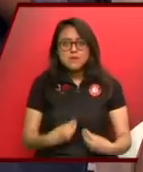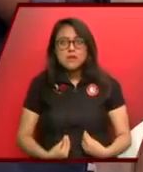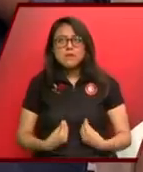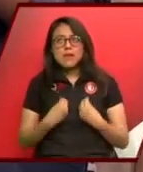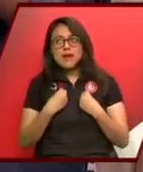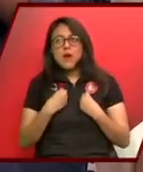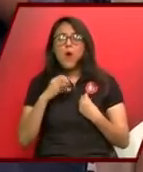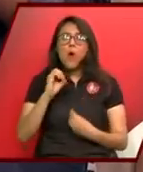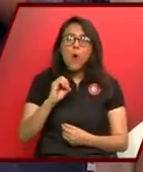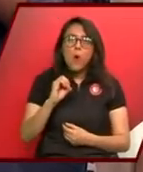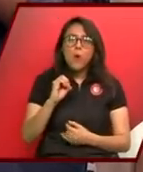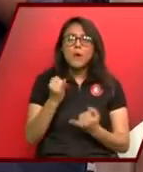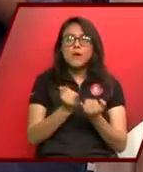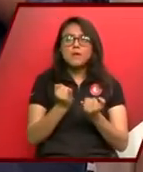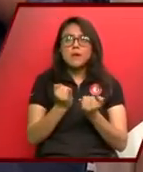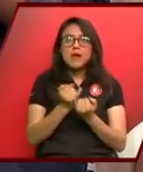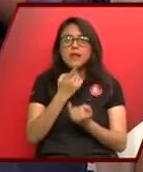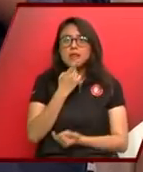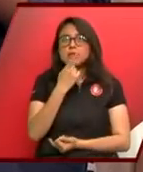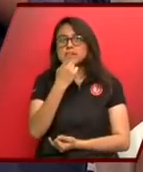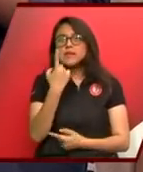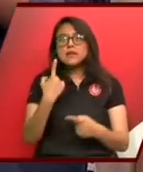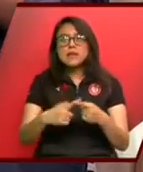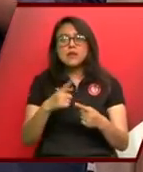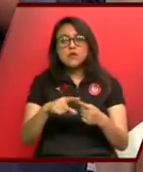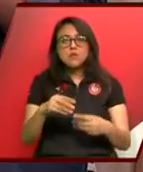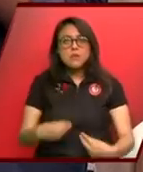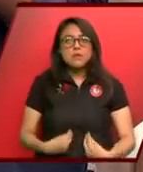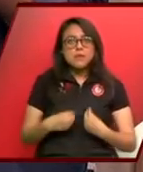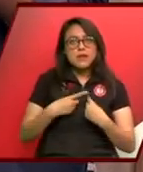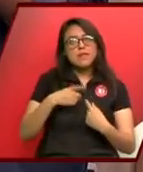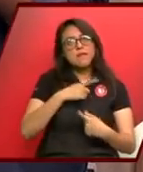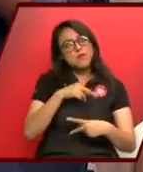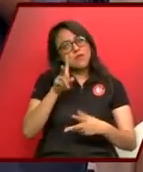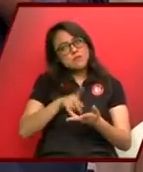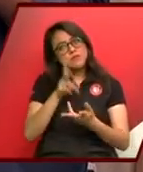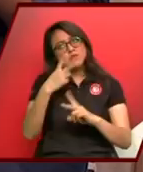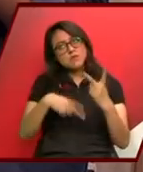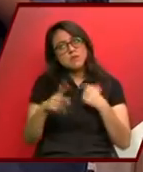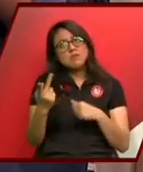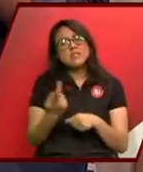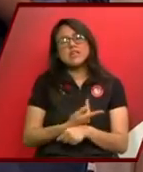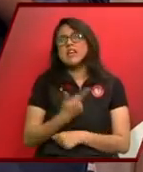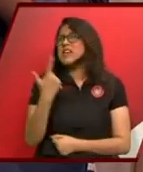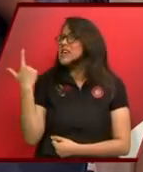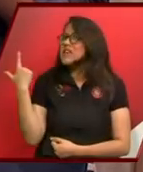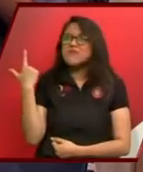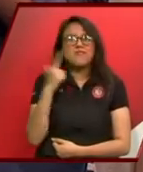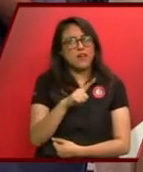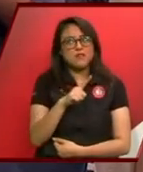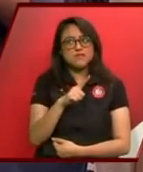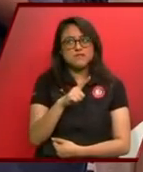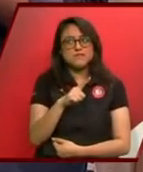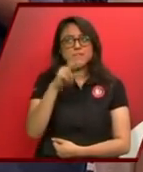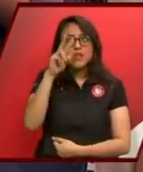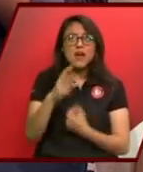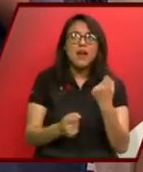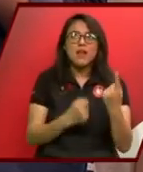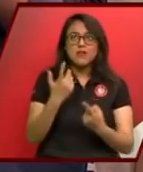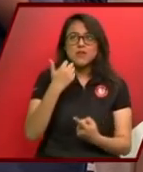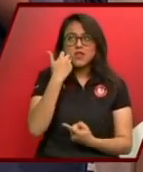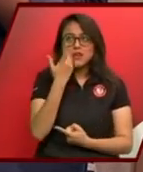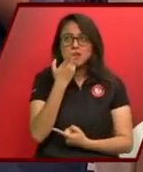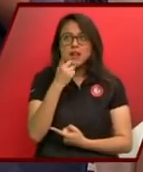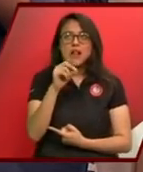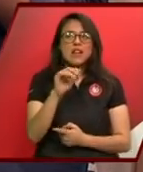Así es. O si no, como dicen por ahí, quien no la vive bien tiene que repetirla. ¡Qué horror! Exacto. Hay cosas espantosas que te